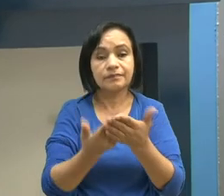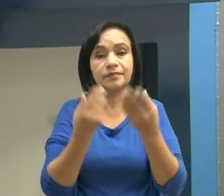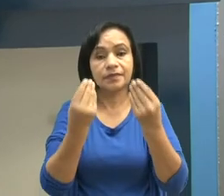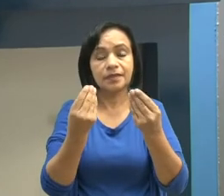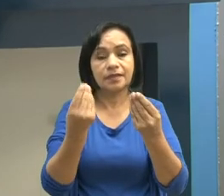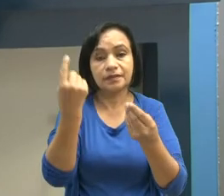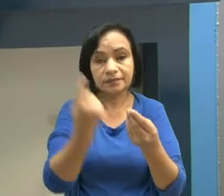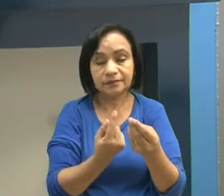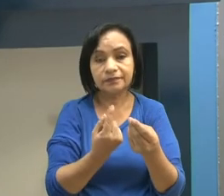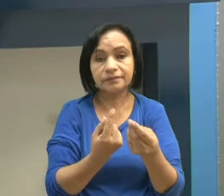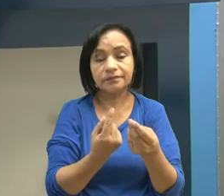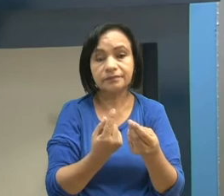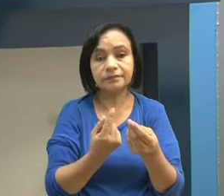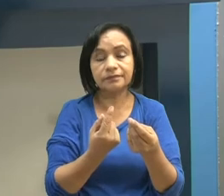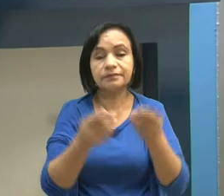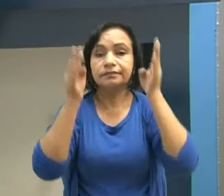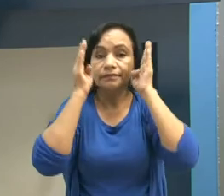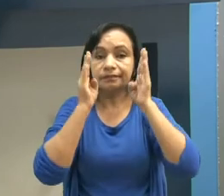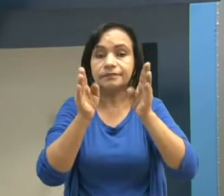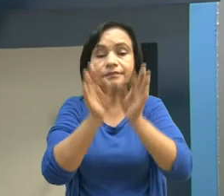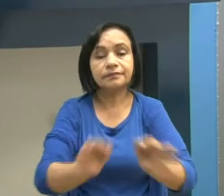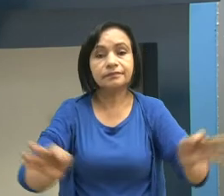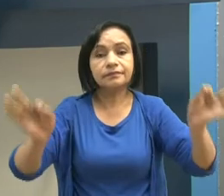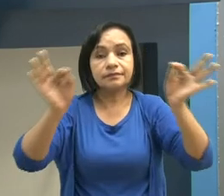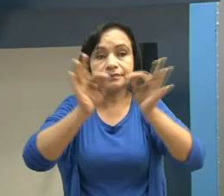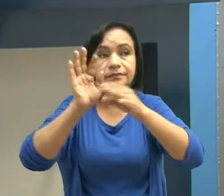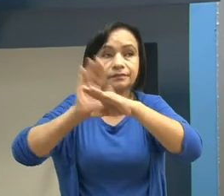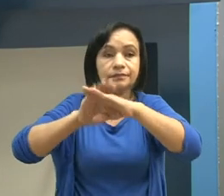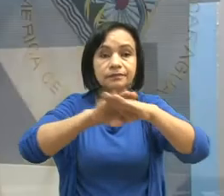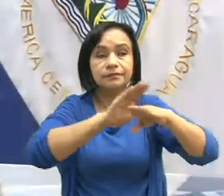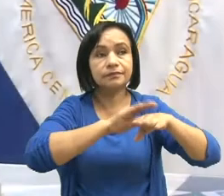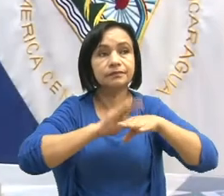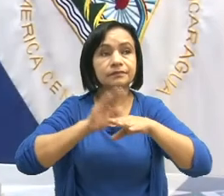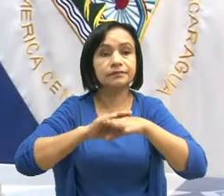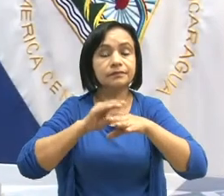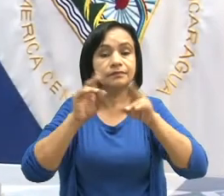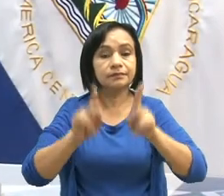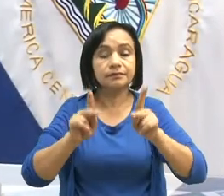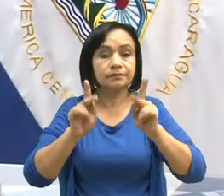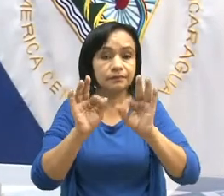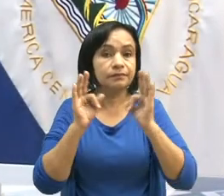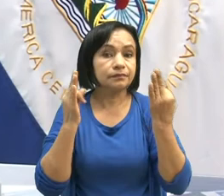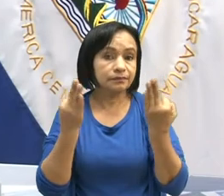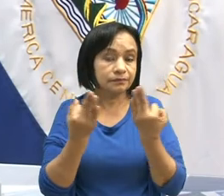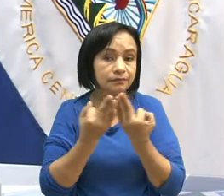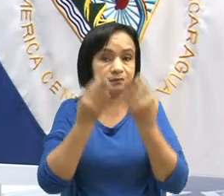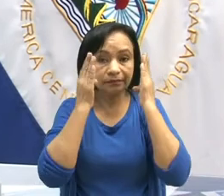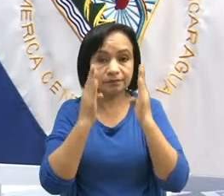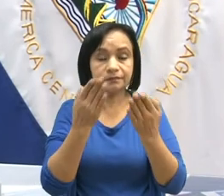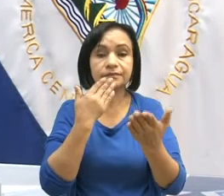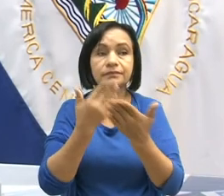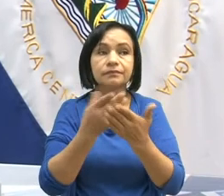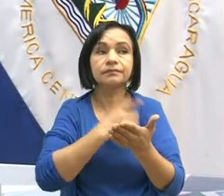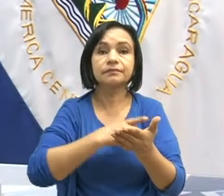su tiempo y también ese énfasis, ¿no?, tan importante que he llamado, creo yo, a la reflexión interna también, porque este es un servicio que, gracias